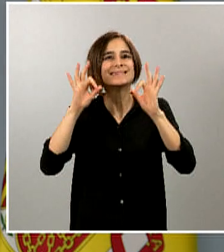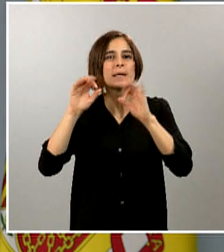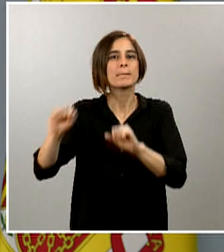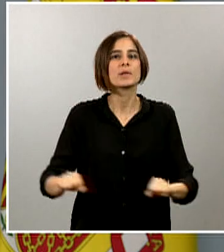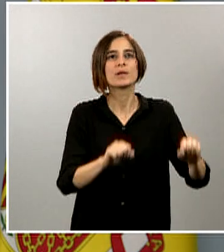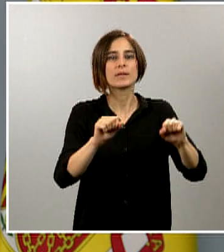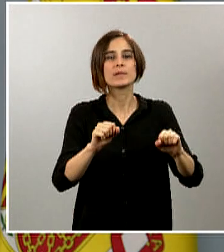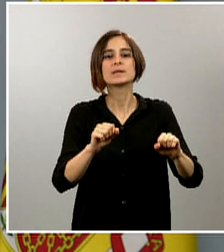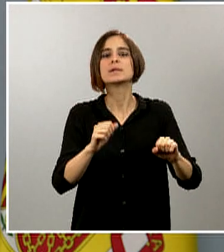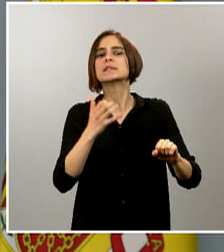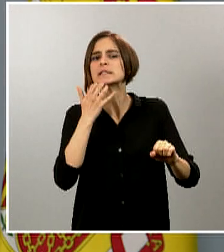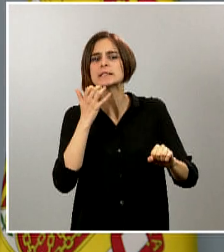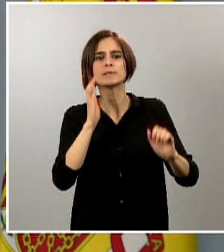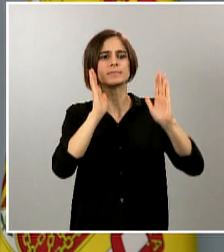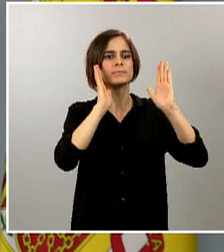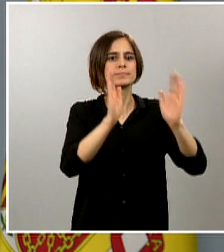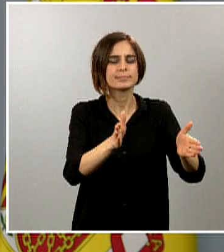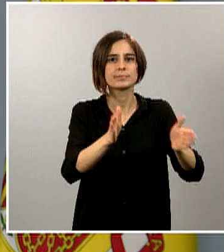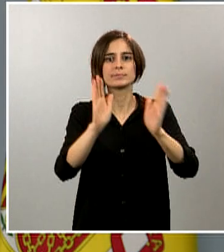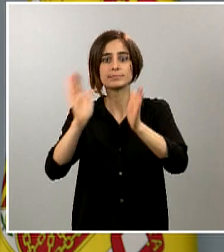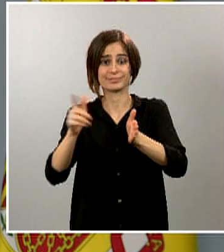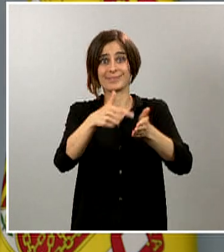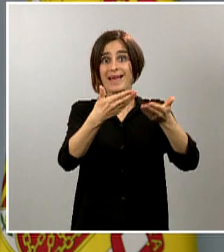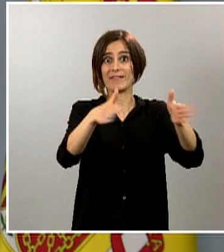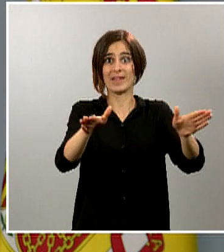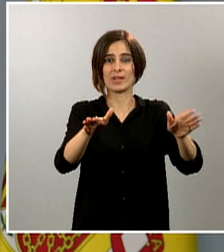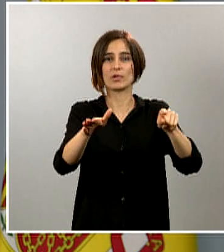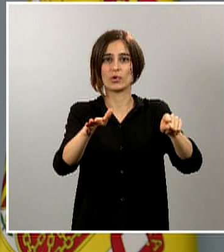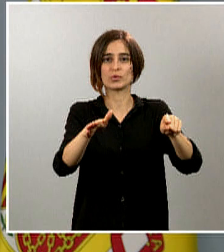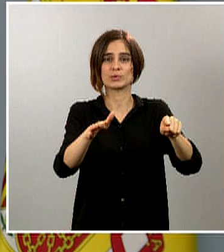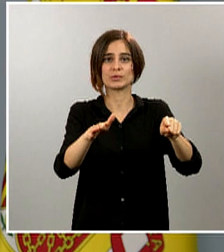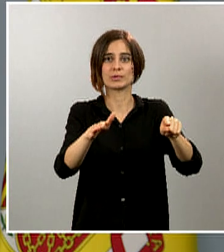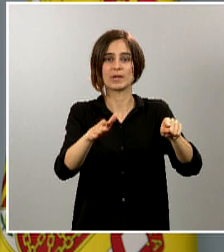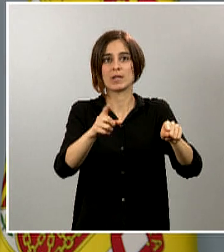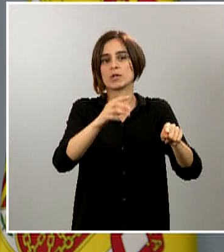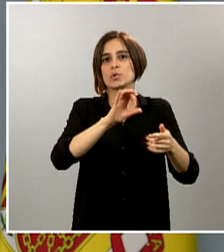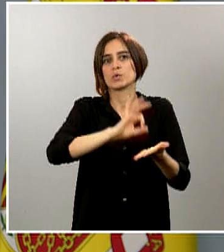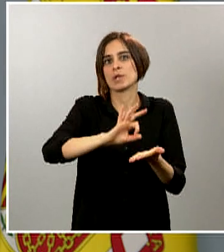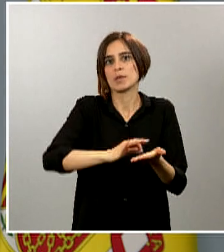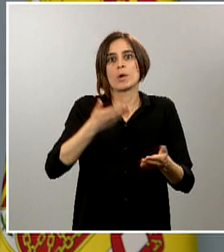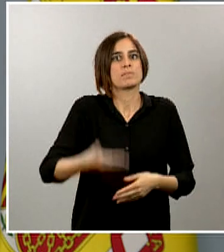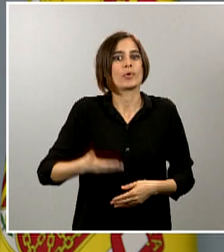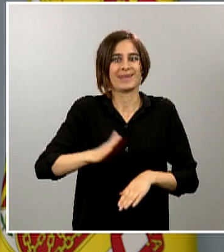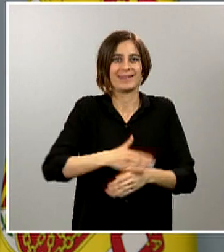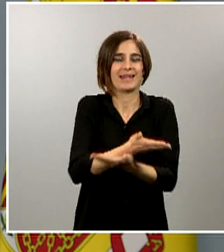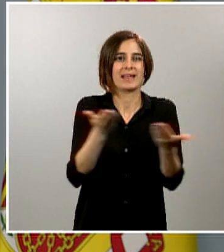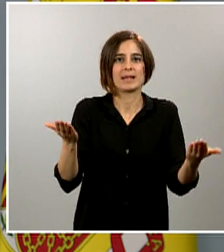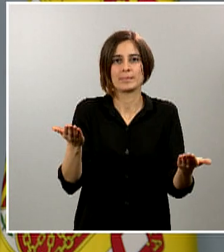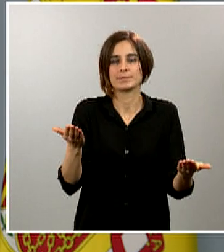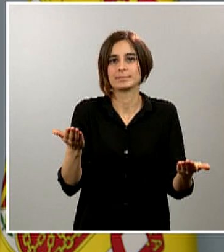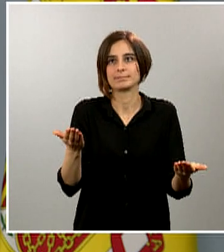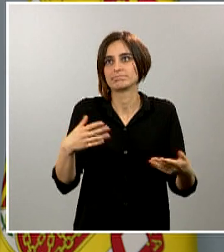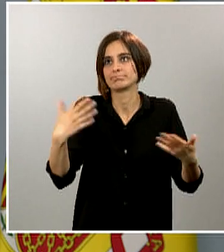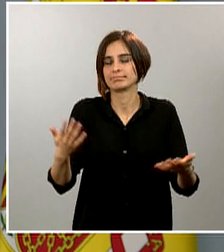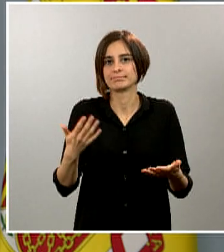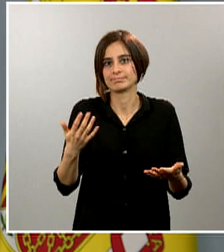locales comerciales que están abiertos y que prestan un servicio importantísimo a la ciudadanía. Me pueden